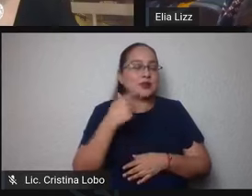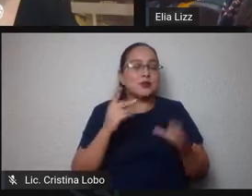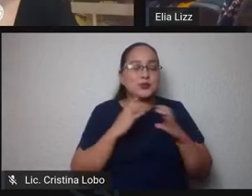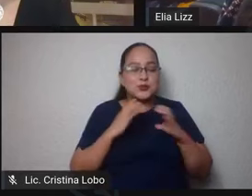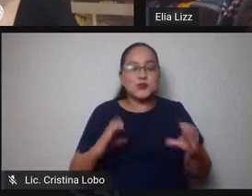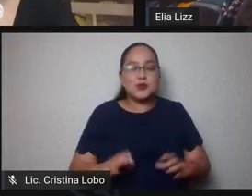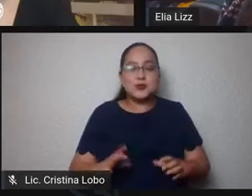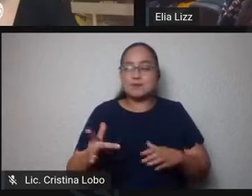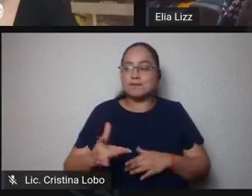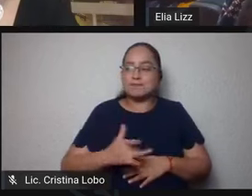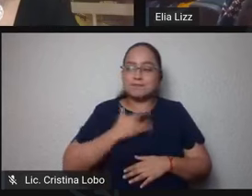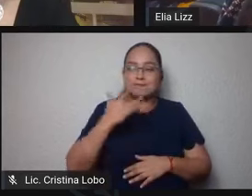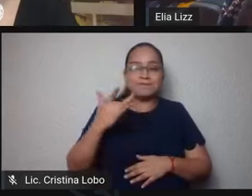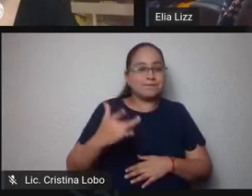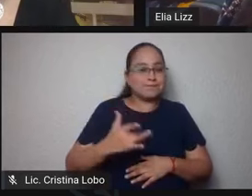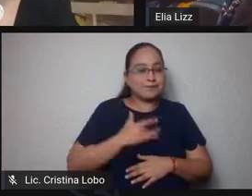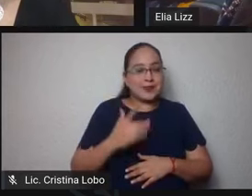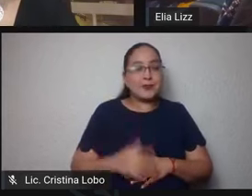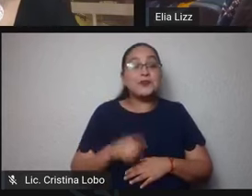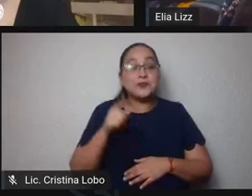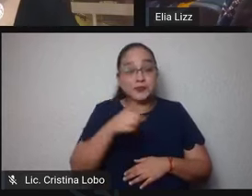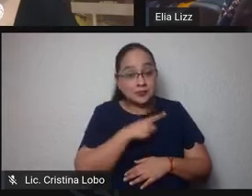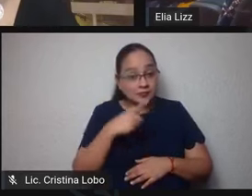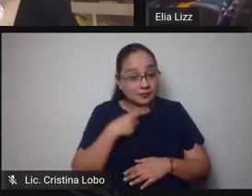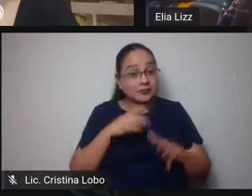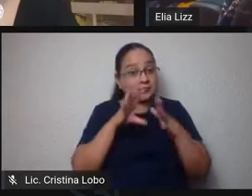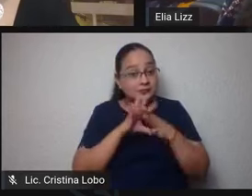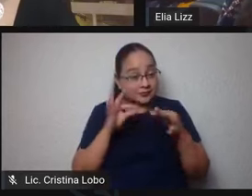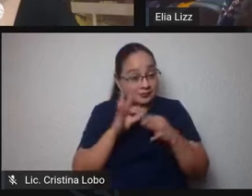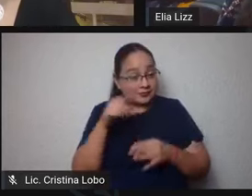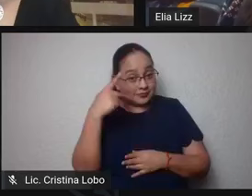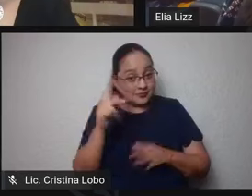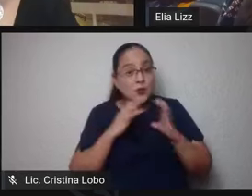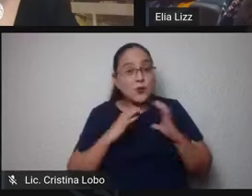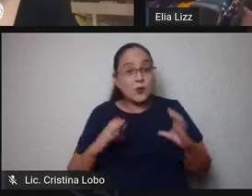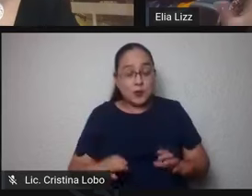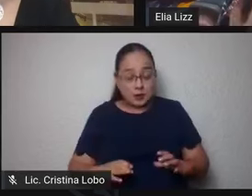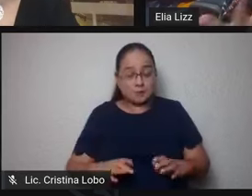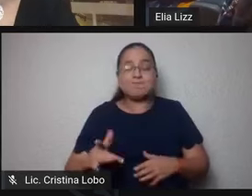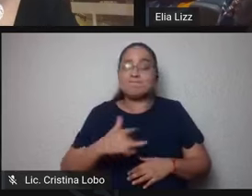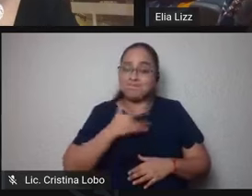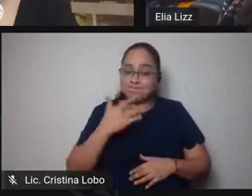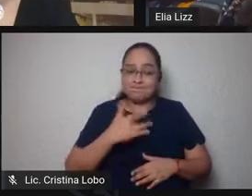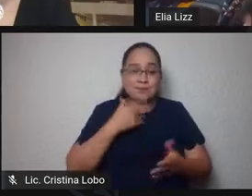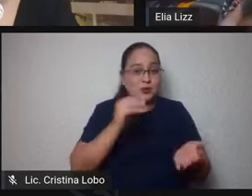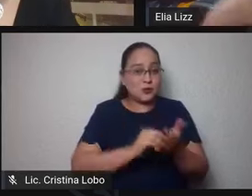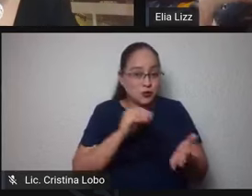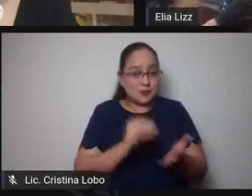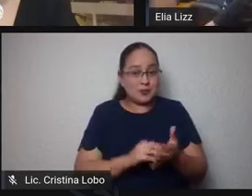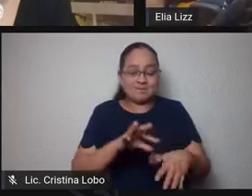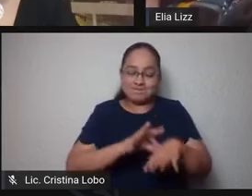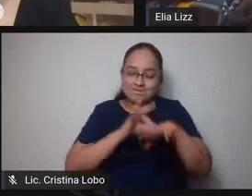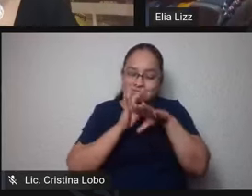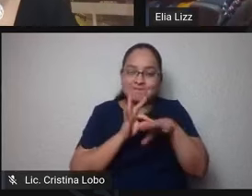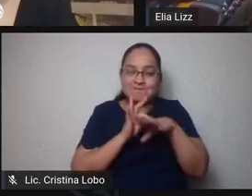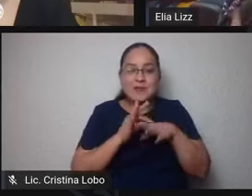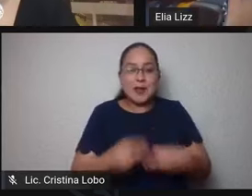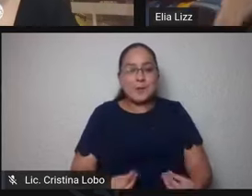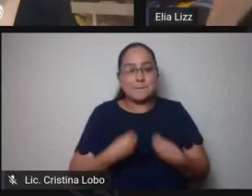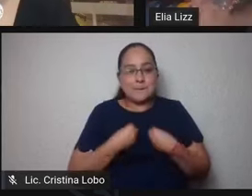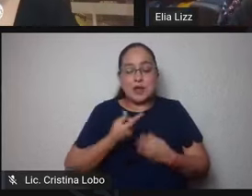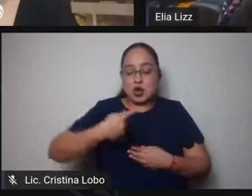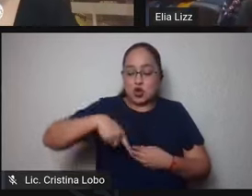y demostrar que nuestro cuerpo todavía siente, vive. Tenemos la